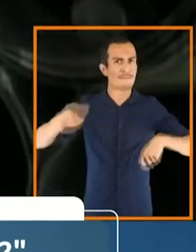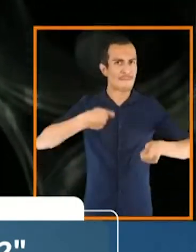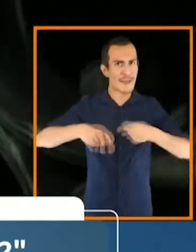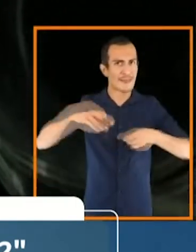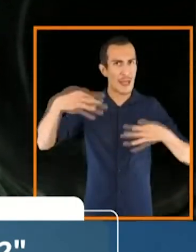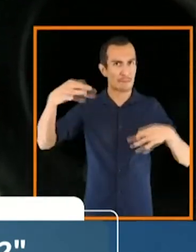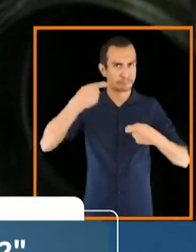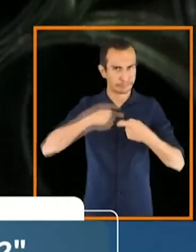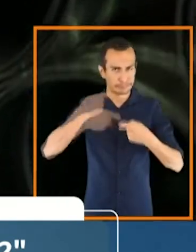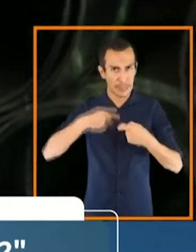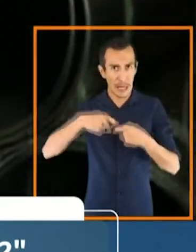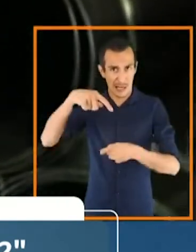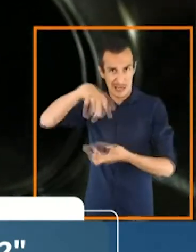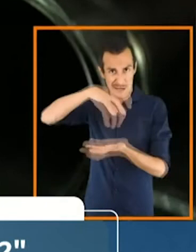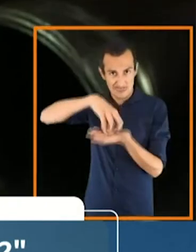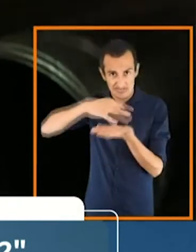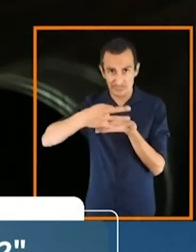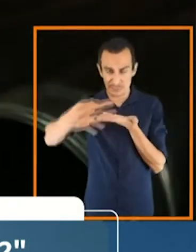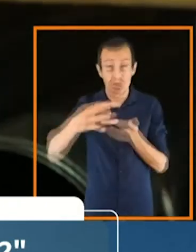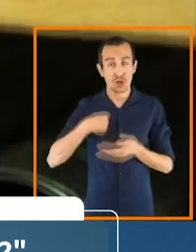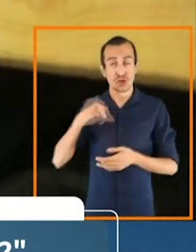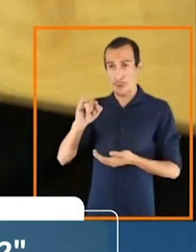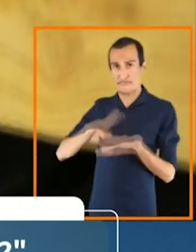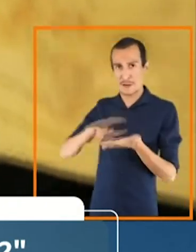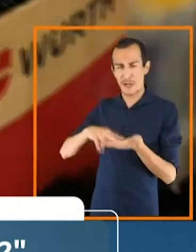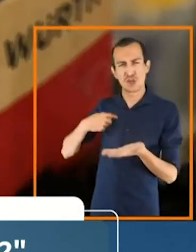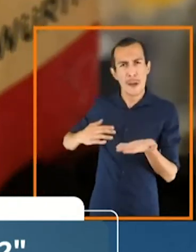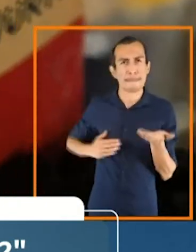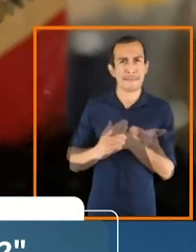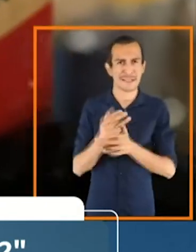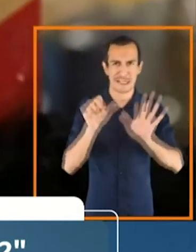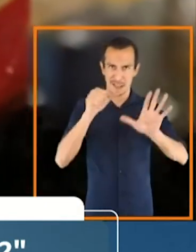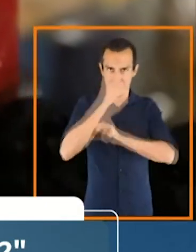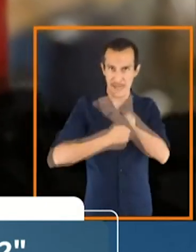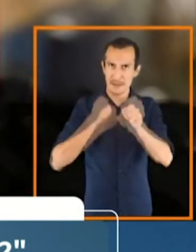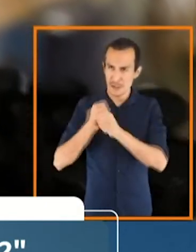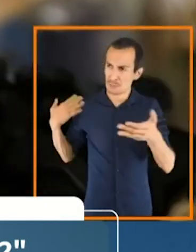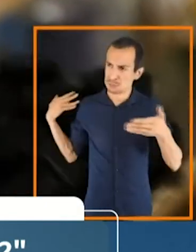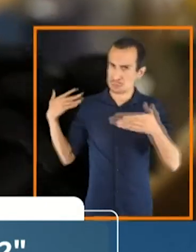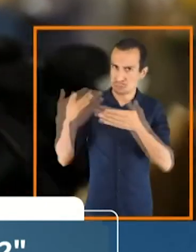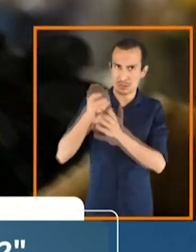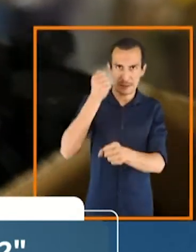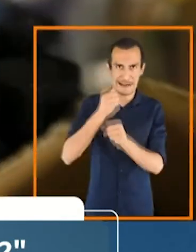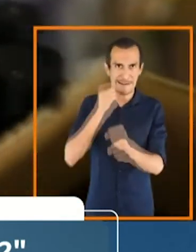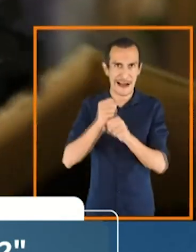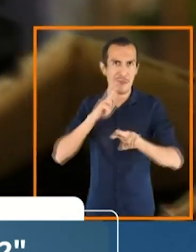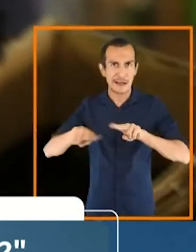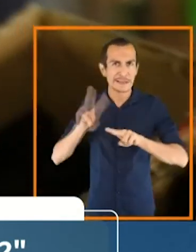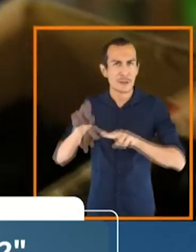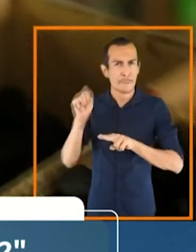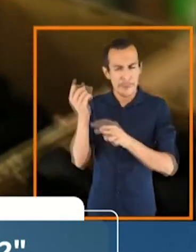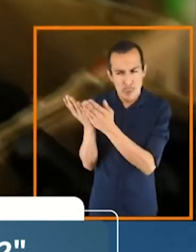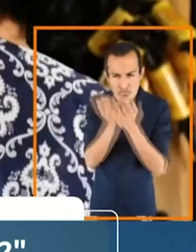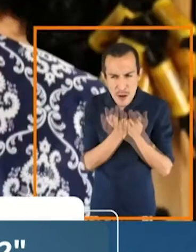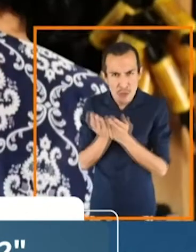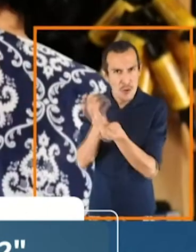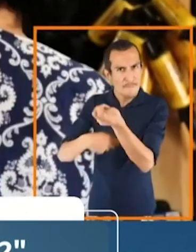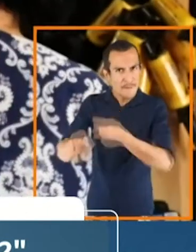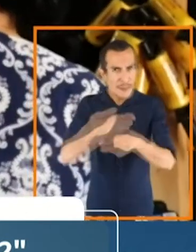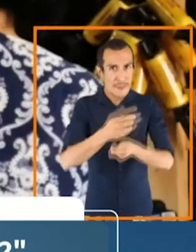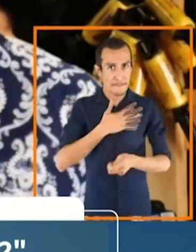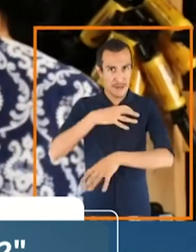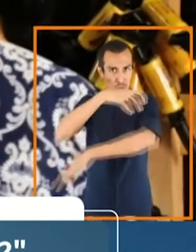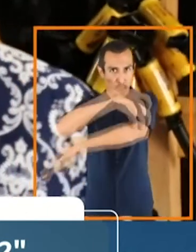tienen ahí un emprendimiento, que postulen, no pierdan nada, pueden conocer a más personas, se pueden